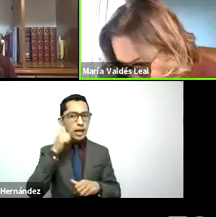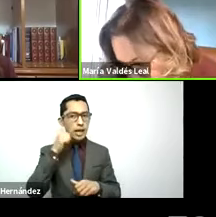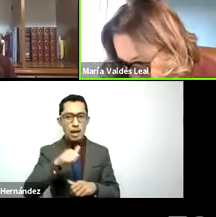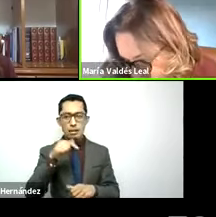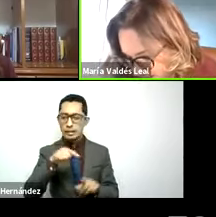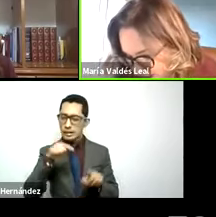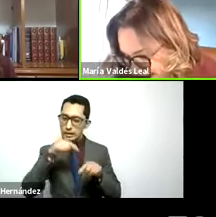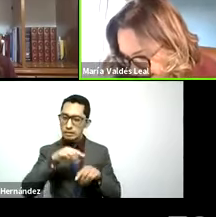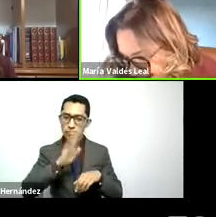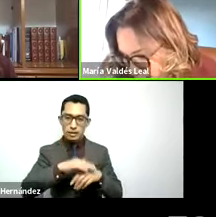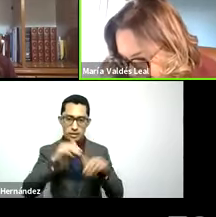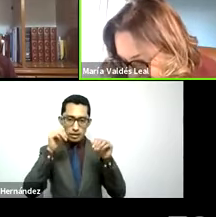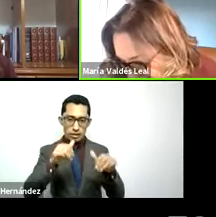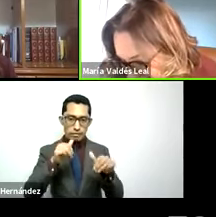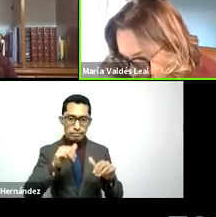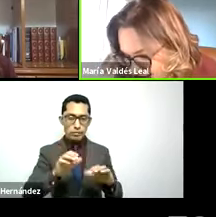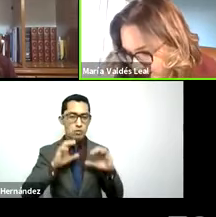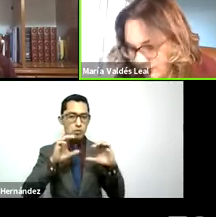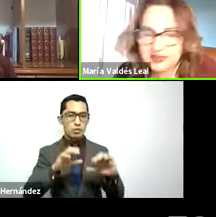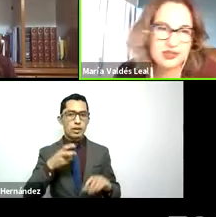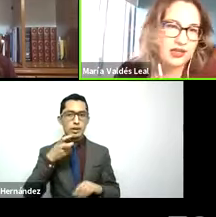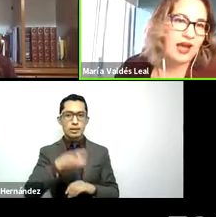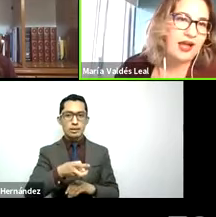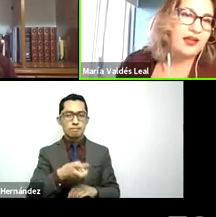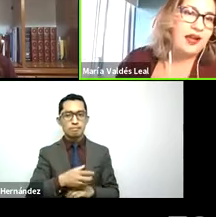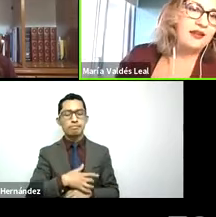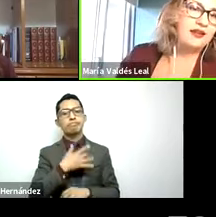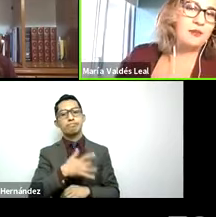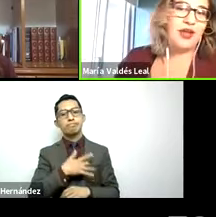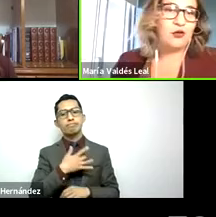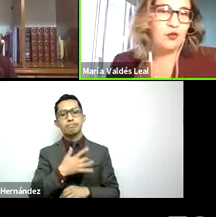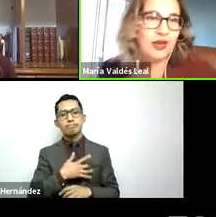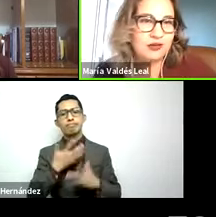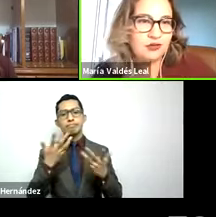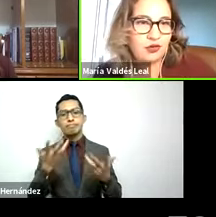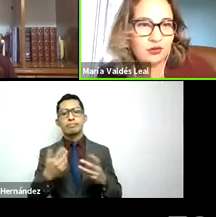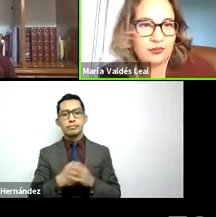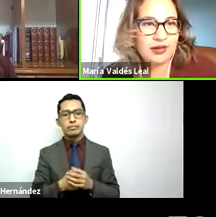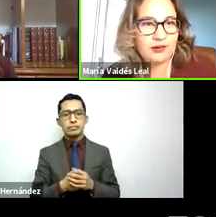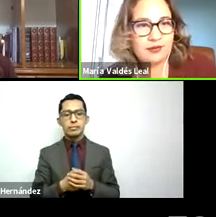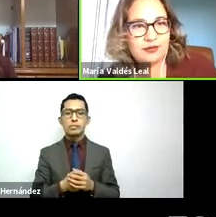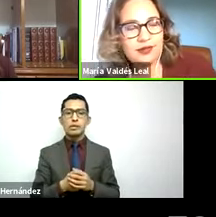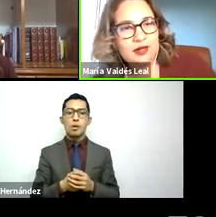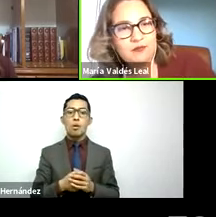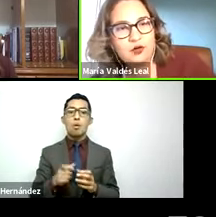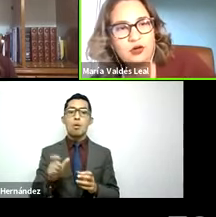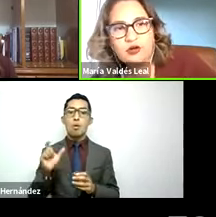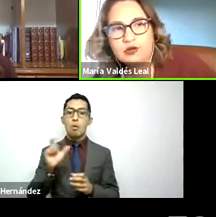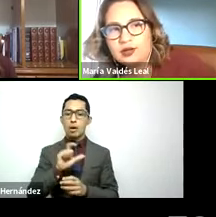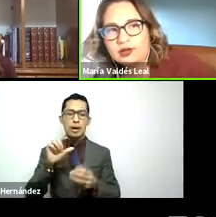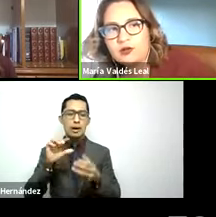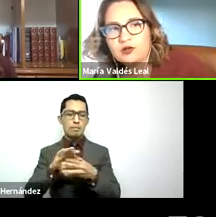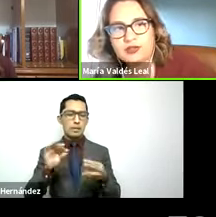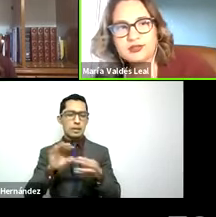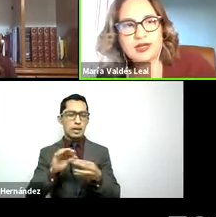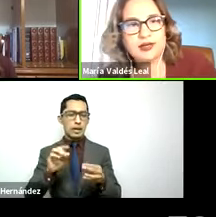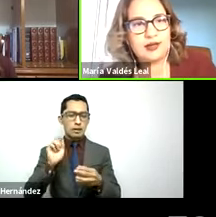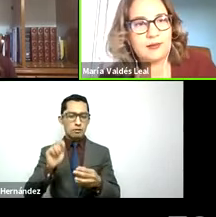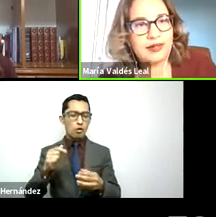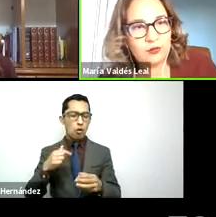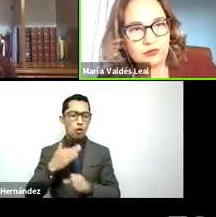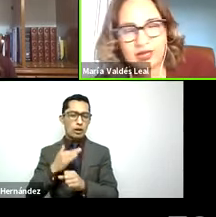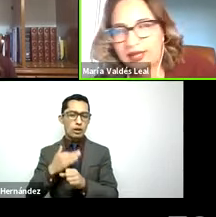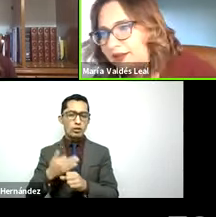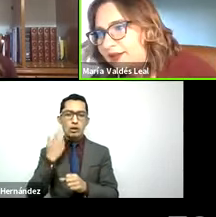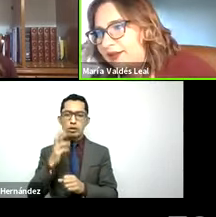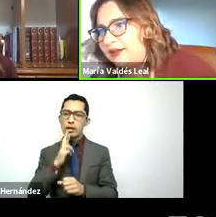niños. Creo que este tipo de argumento me ejemplifica un poco lo que quiero contestar